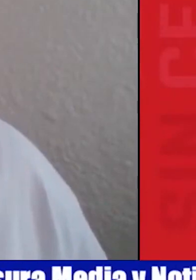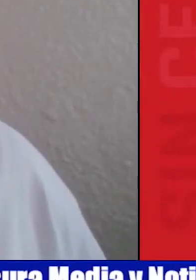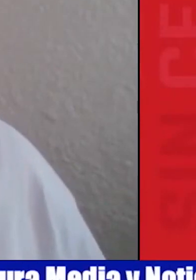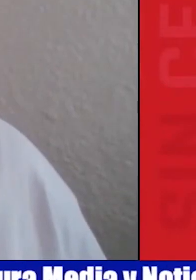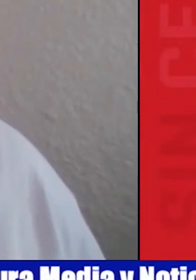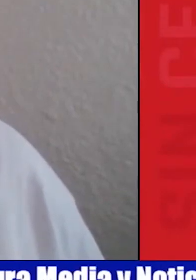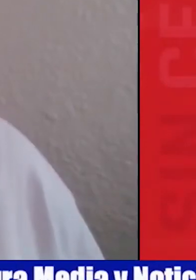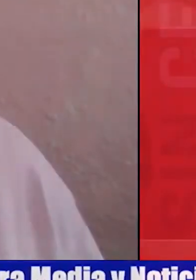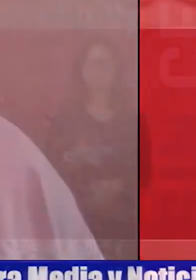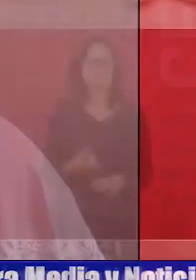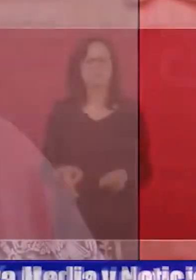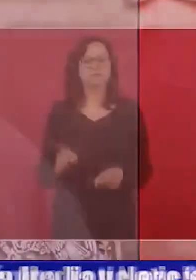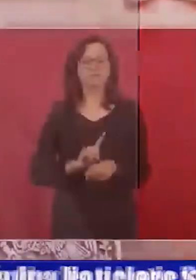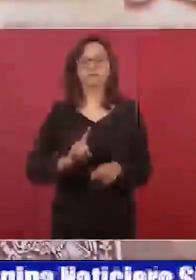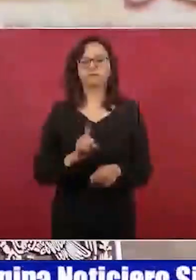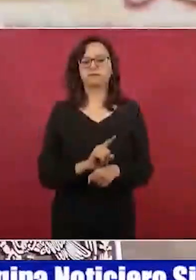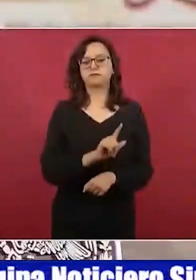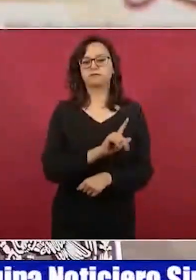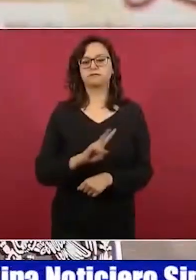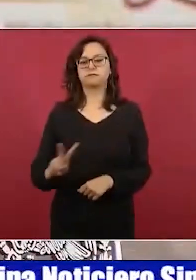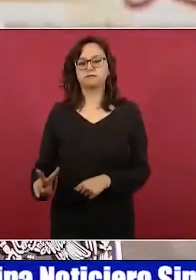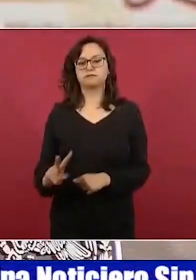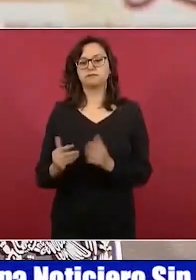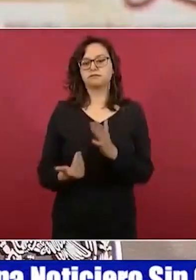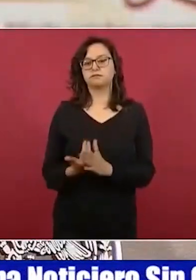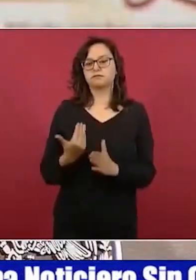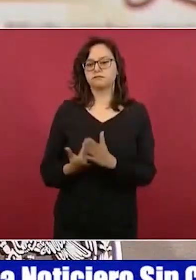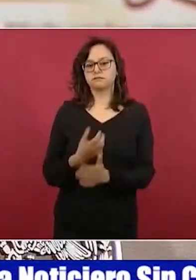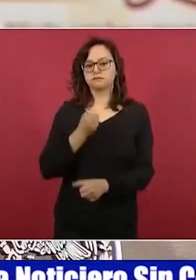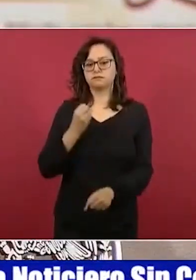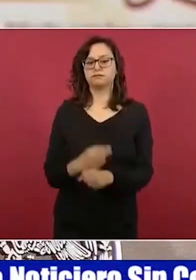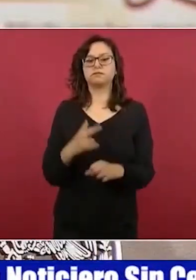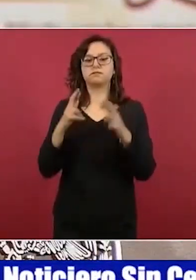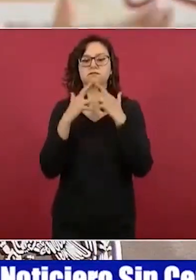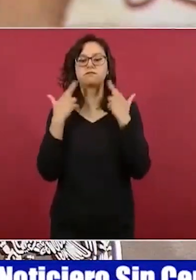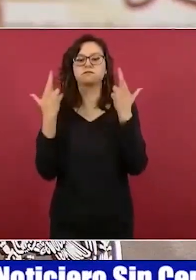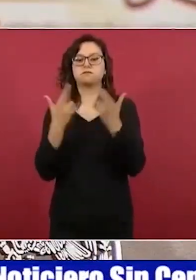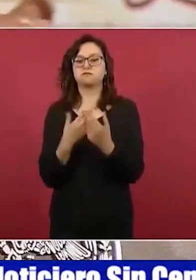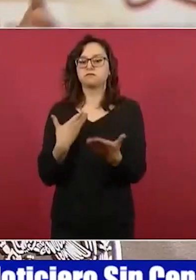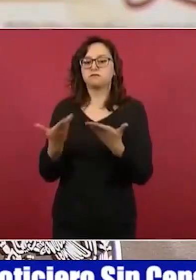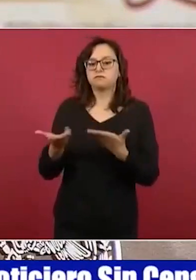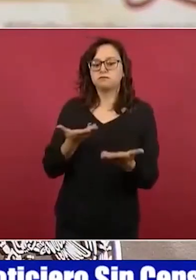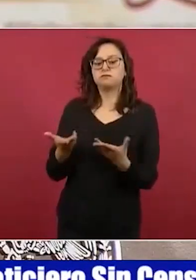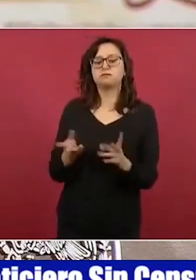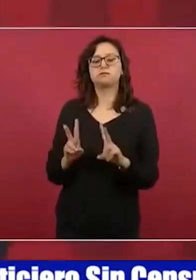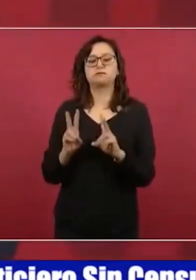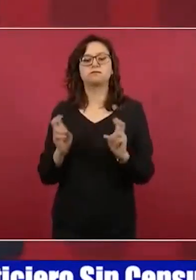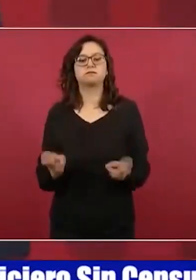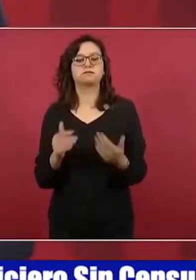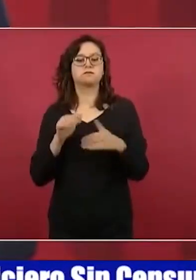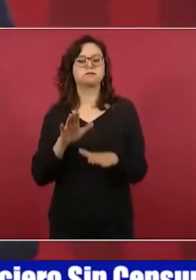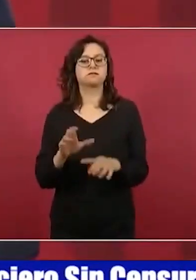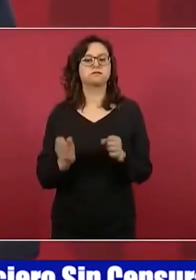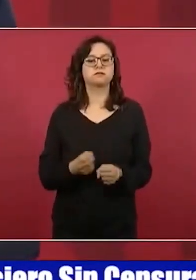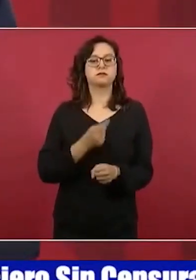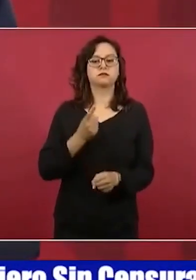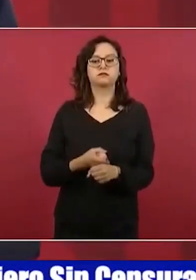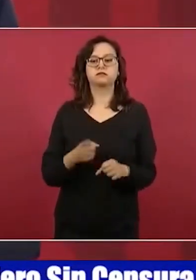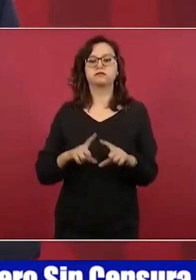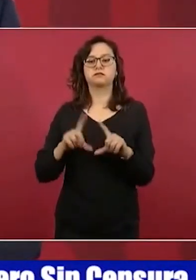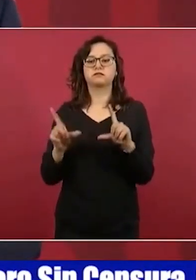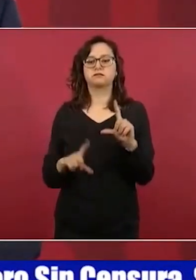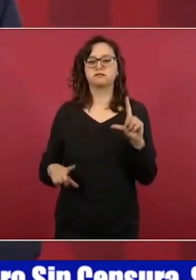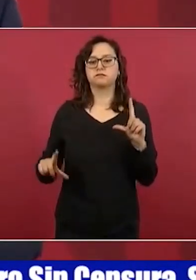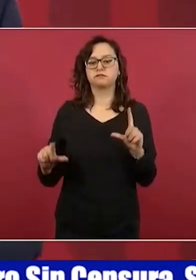López Obradorista, no falla. ¿Por qué? Porque hay que redignificar a los pueblos. Y como decía Lina,